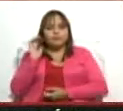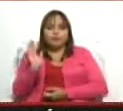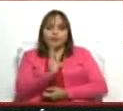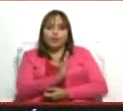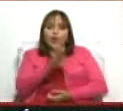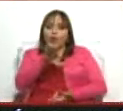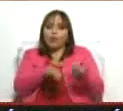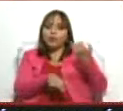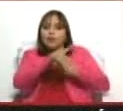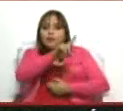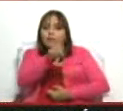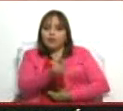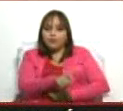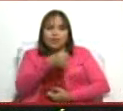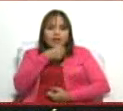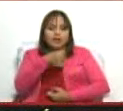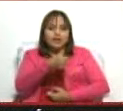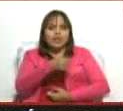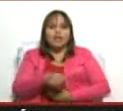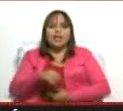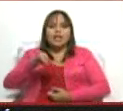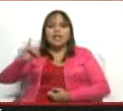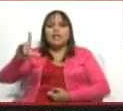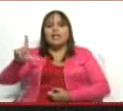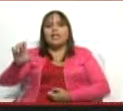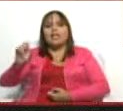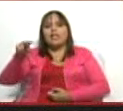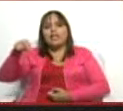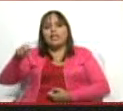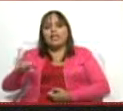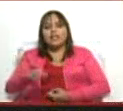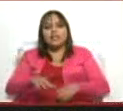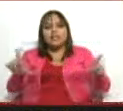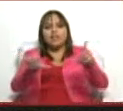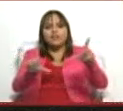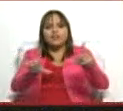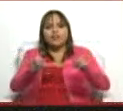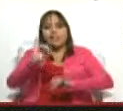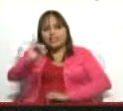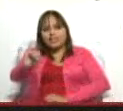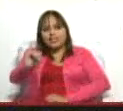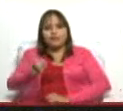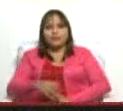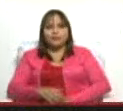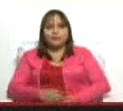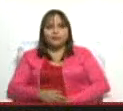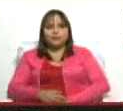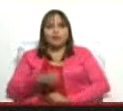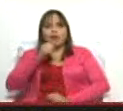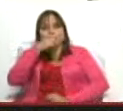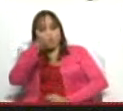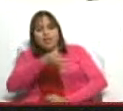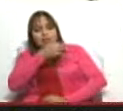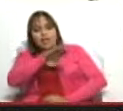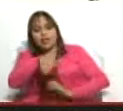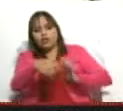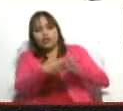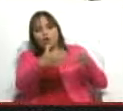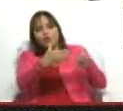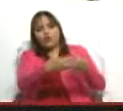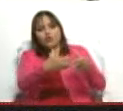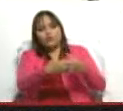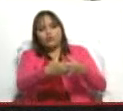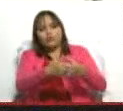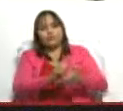es efectuada por Ilene González, de Canal I. Buenas tardes a todos los miembros del partido. Distintos dirigentes